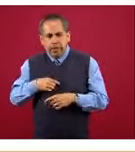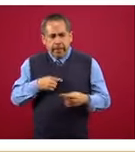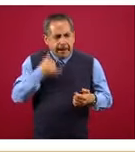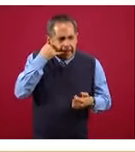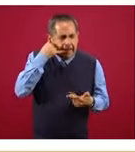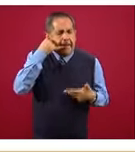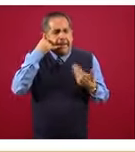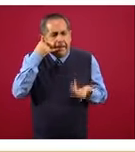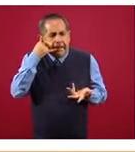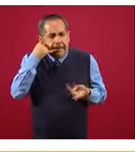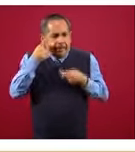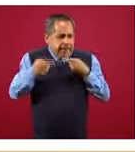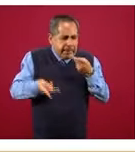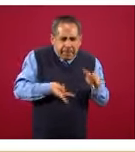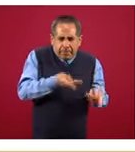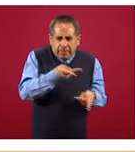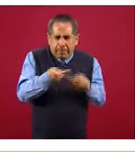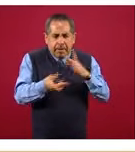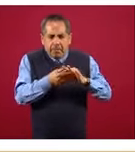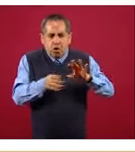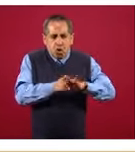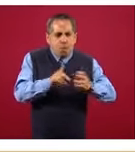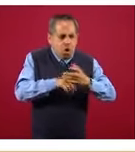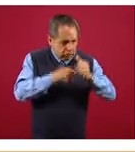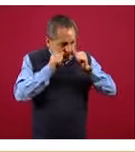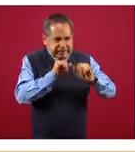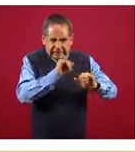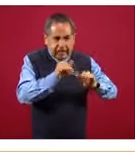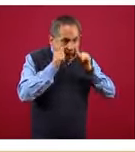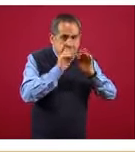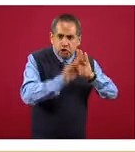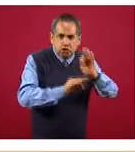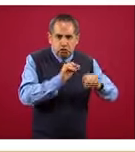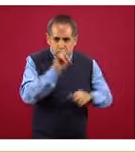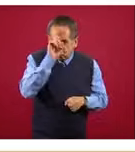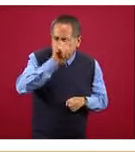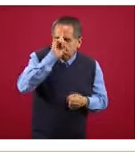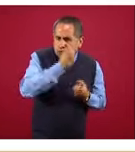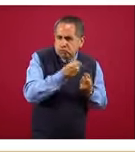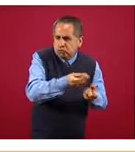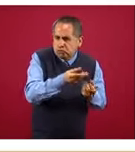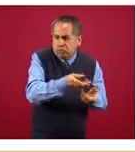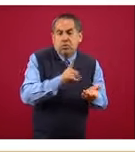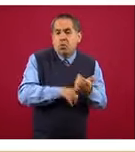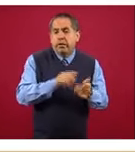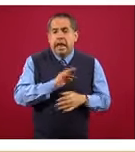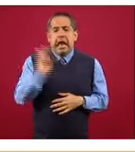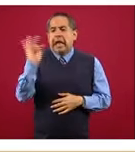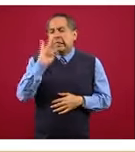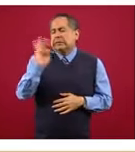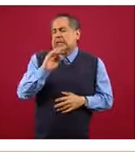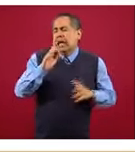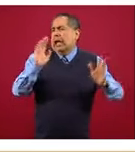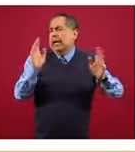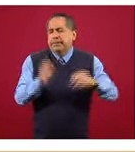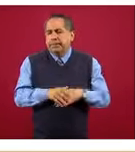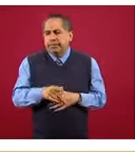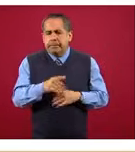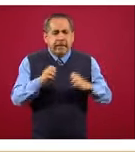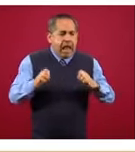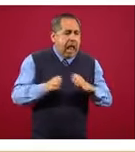la llamada y entonces empieza el proceso de atención médica. Puede ser incluso solamente un tema de